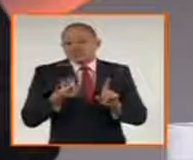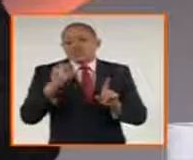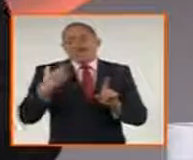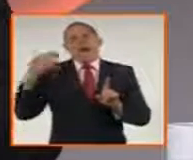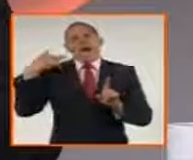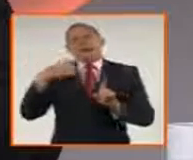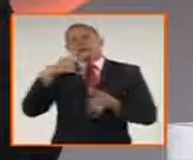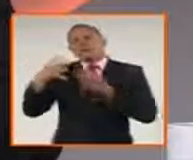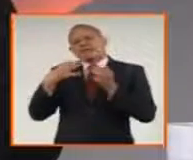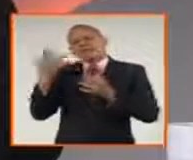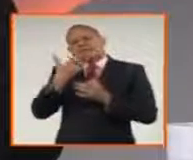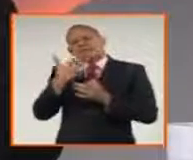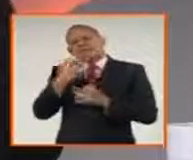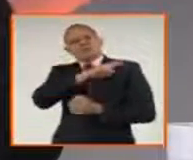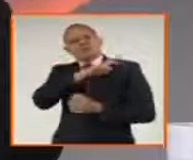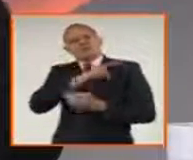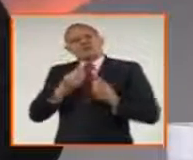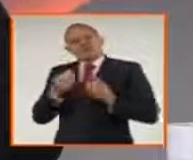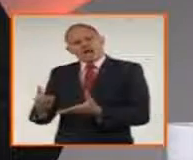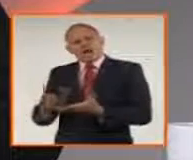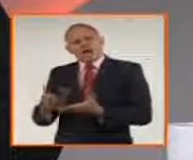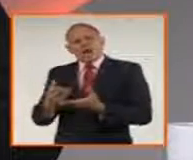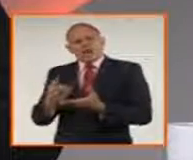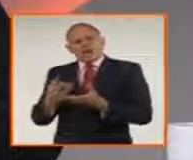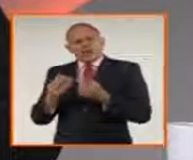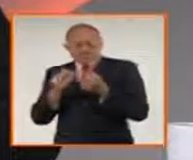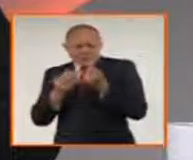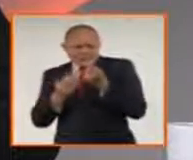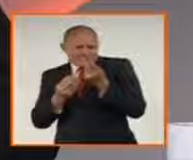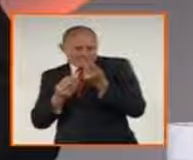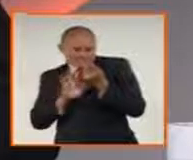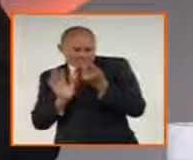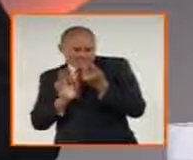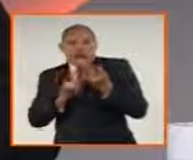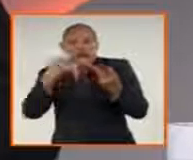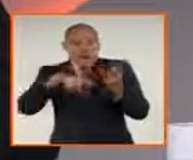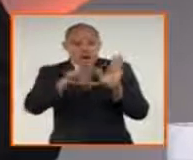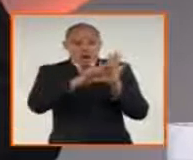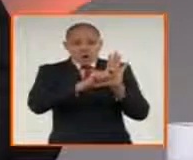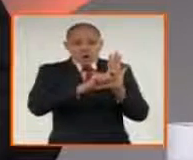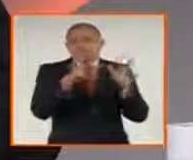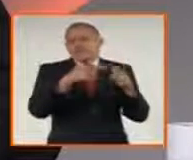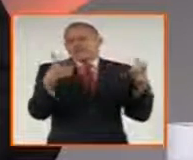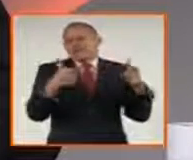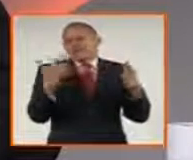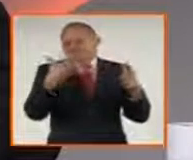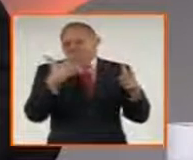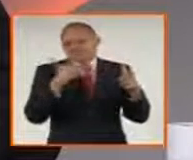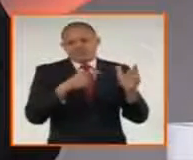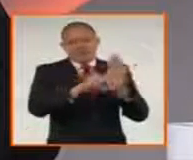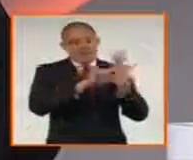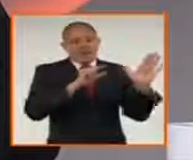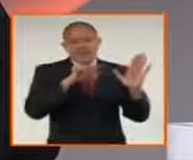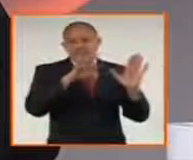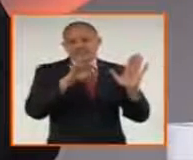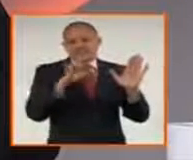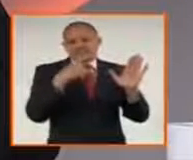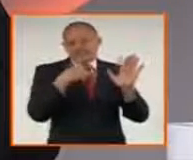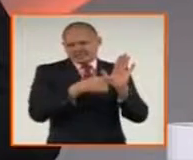personas. Esas personas están definidas en el proyecto, en el artículo 27, están los cónyuges, personas unidas por